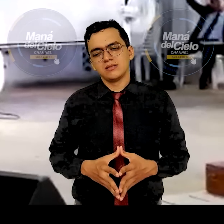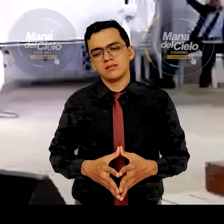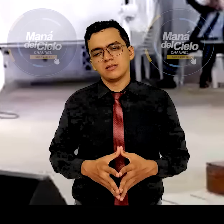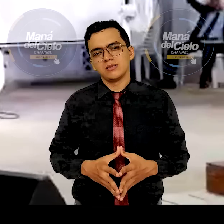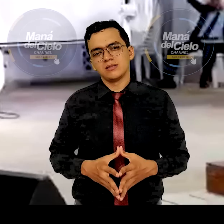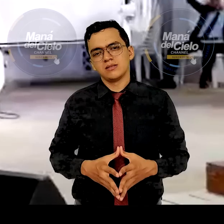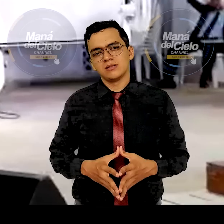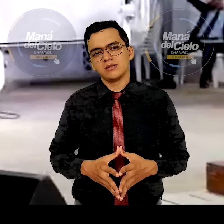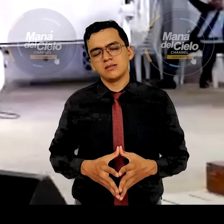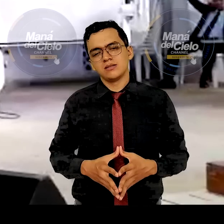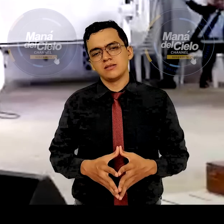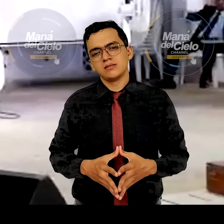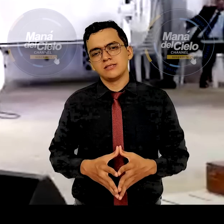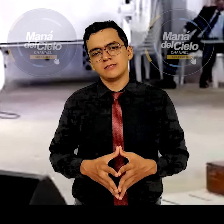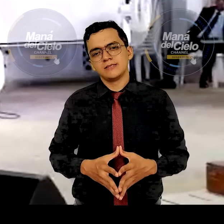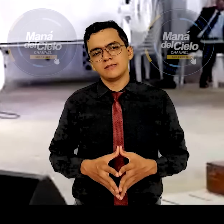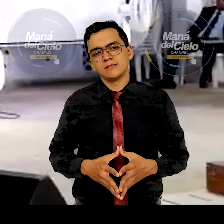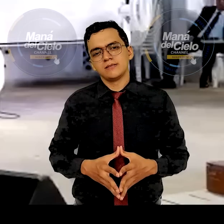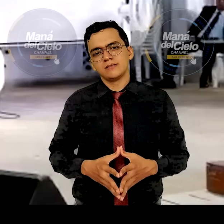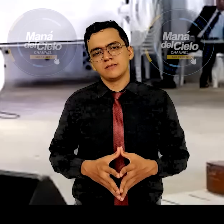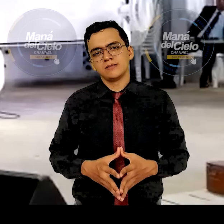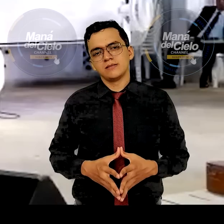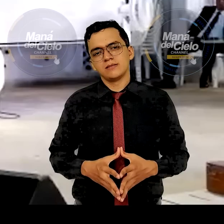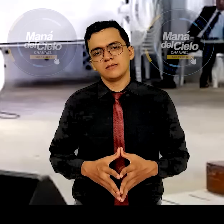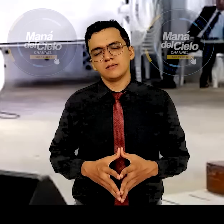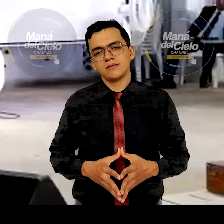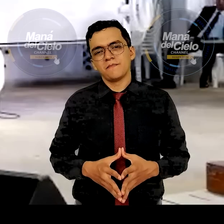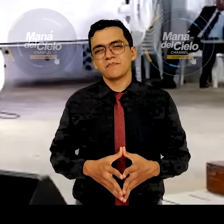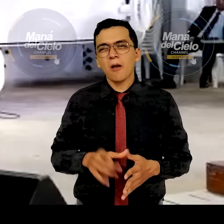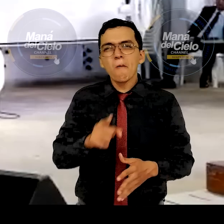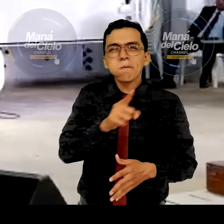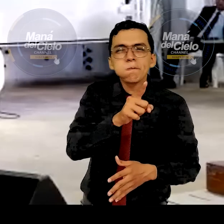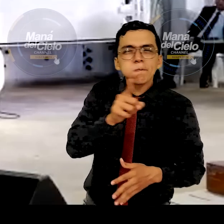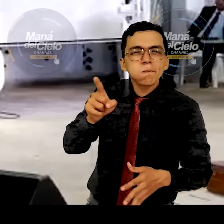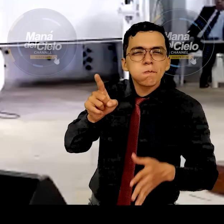Por ahí hay un himno que dice, cuando yo muera no vayan a llorar.